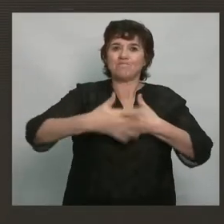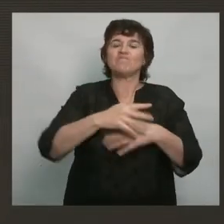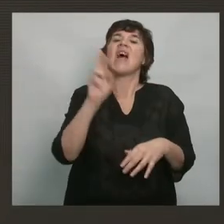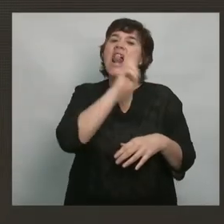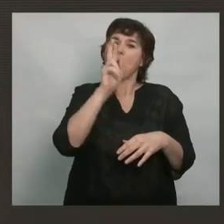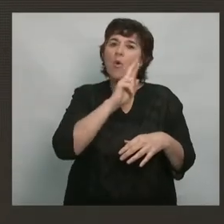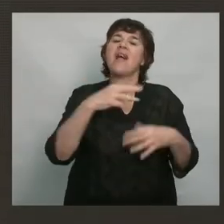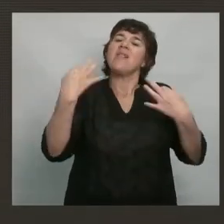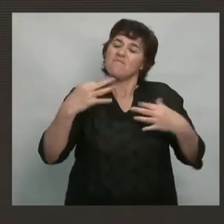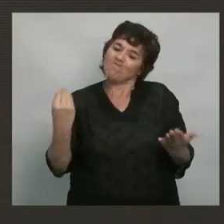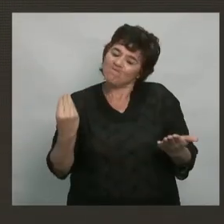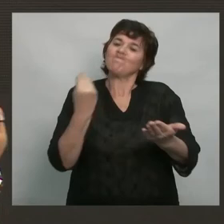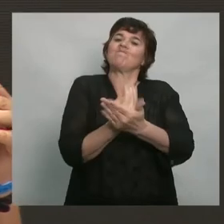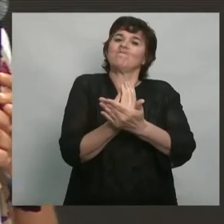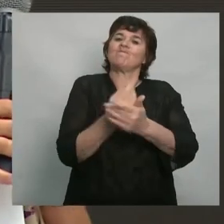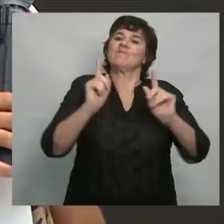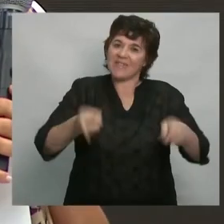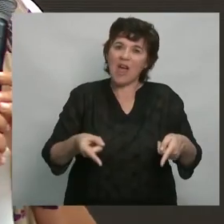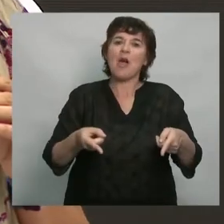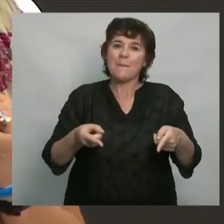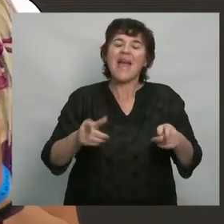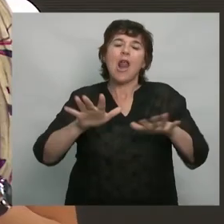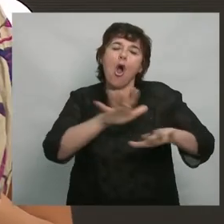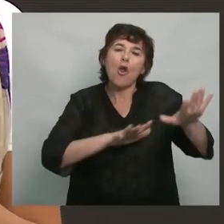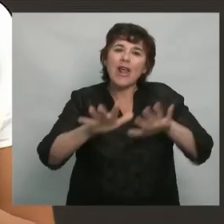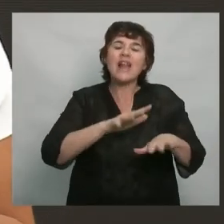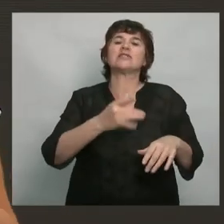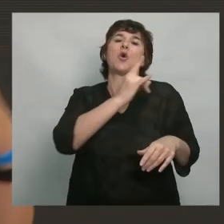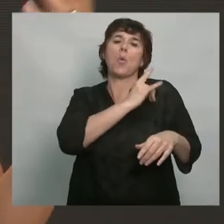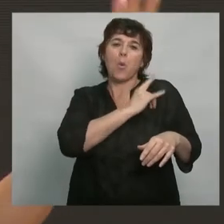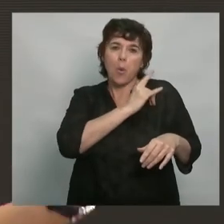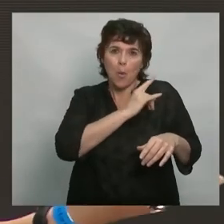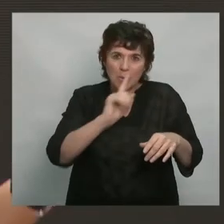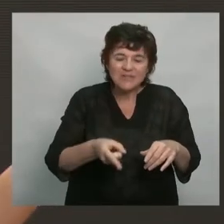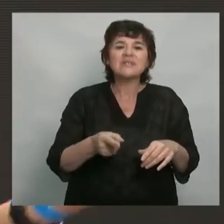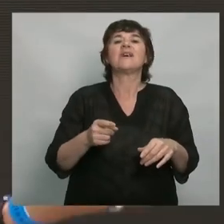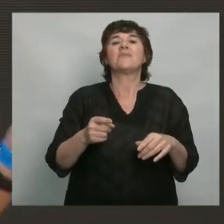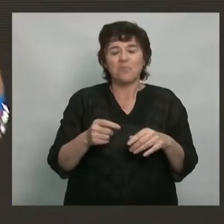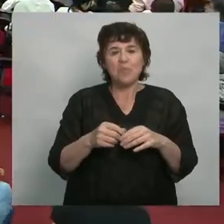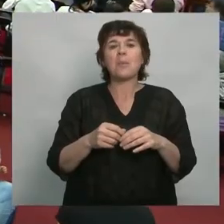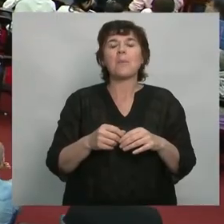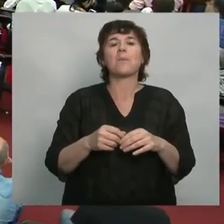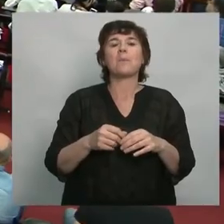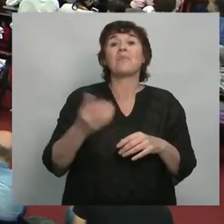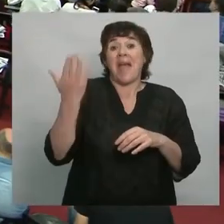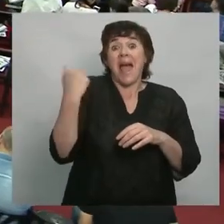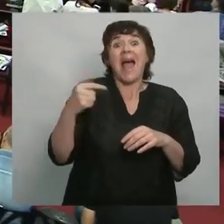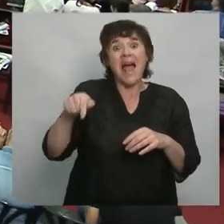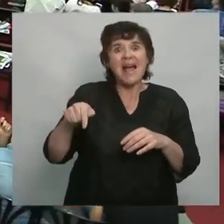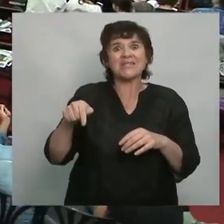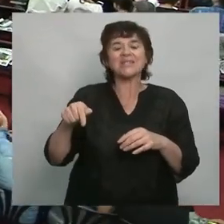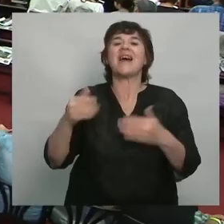que estar en los lugares de representación de las organizaciones académicas, y los asambleístas de Claxo ayer lo